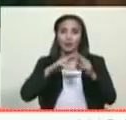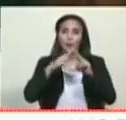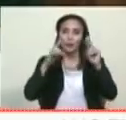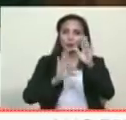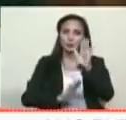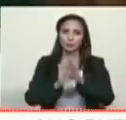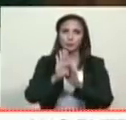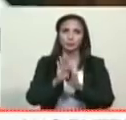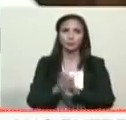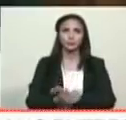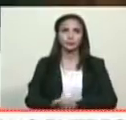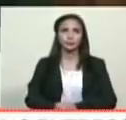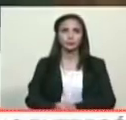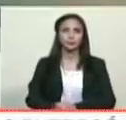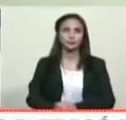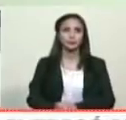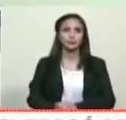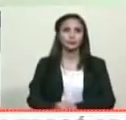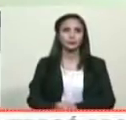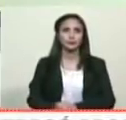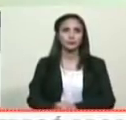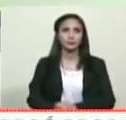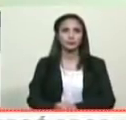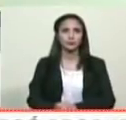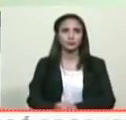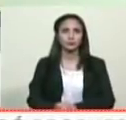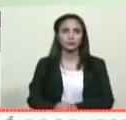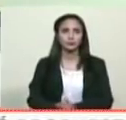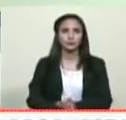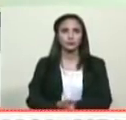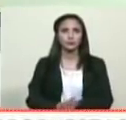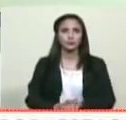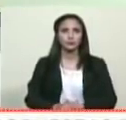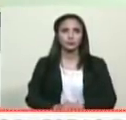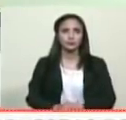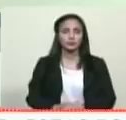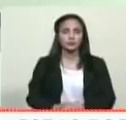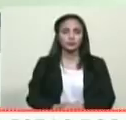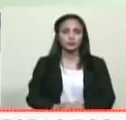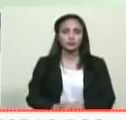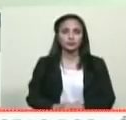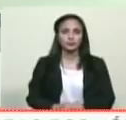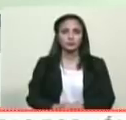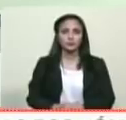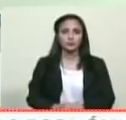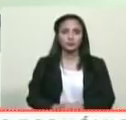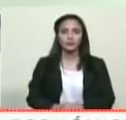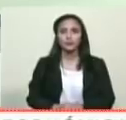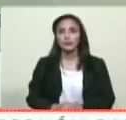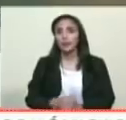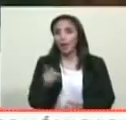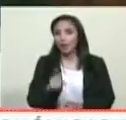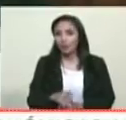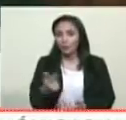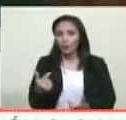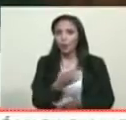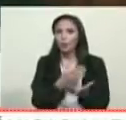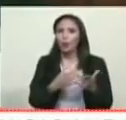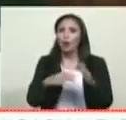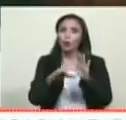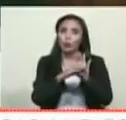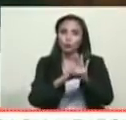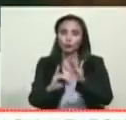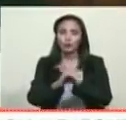Considerando su reconocimiento del poder constituyente